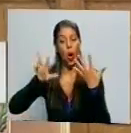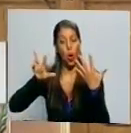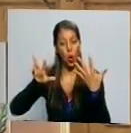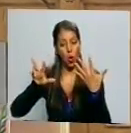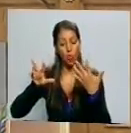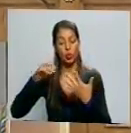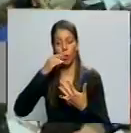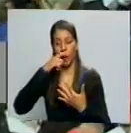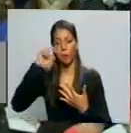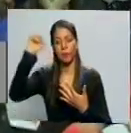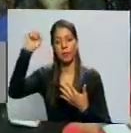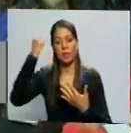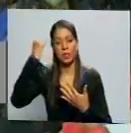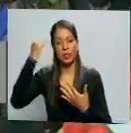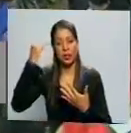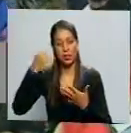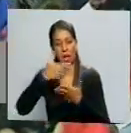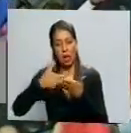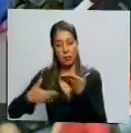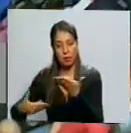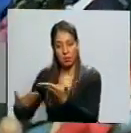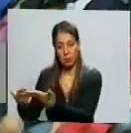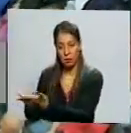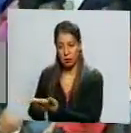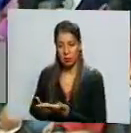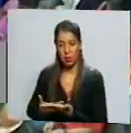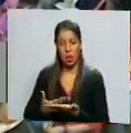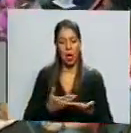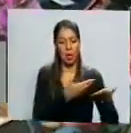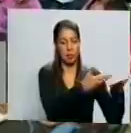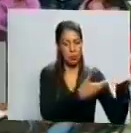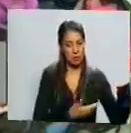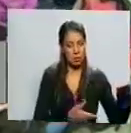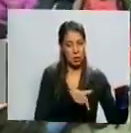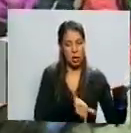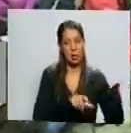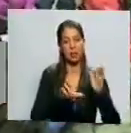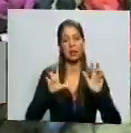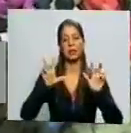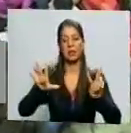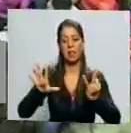Maduro propuso a esta soberana Asamblea Nacional.